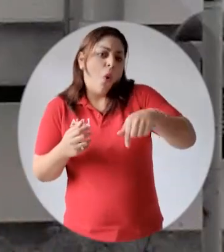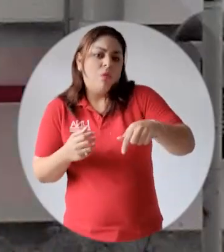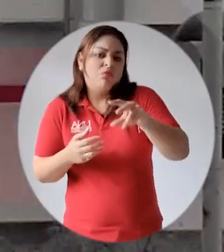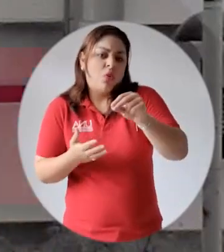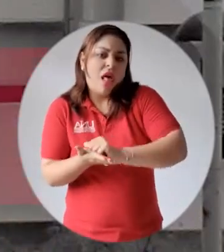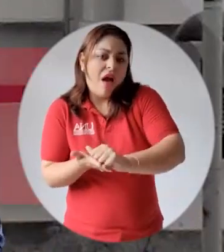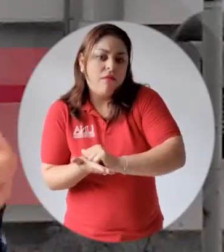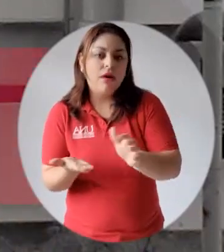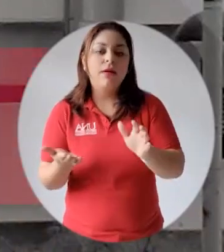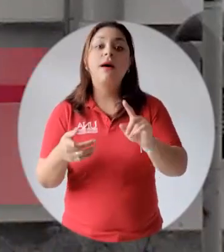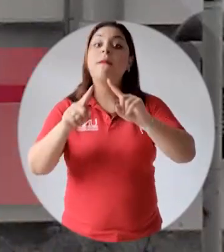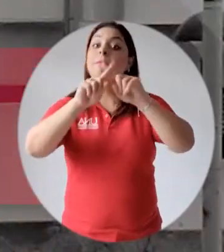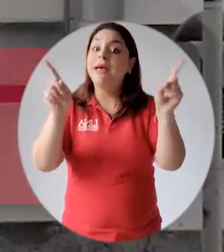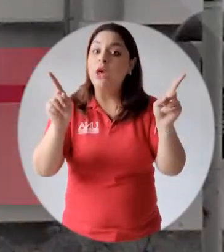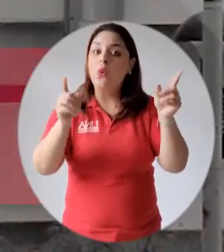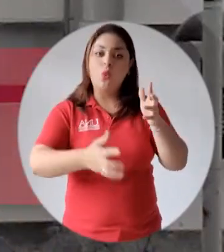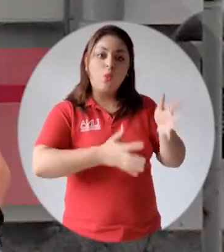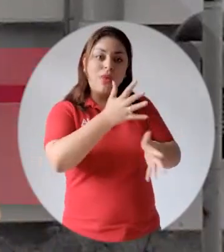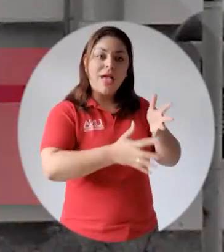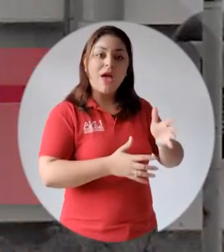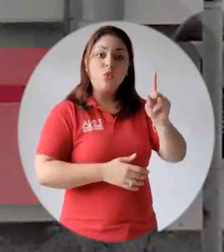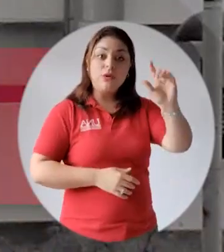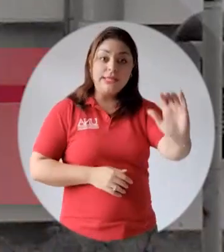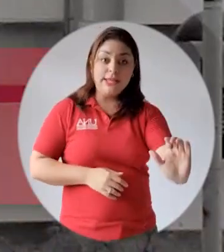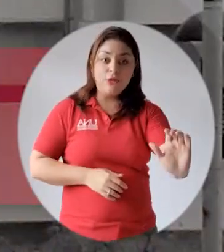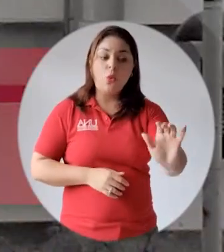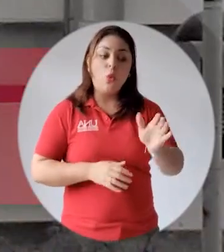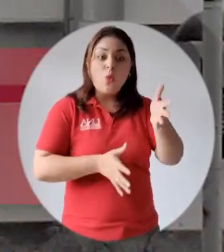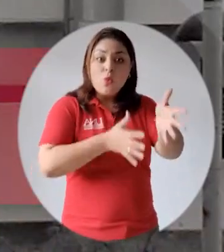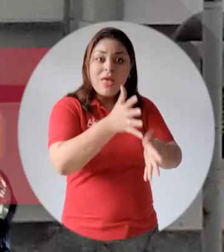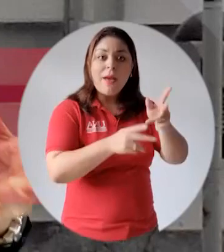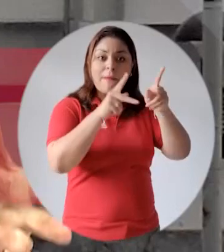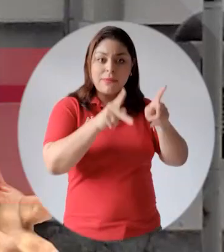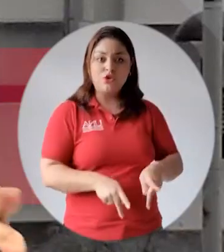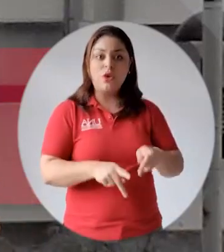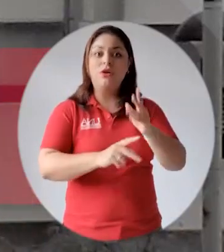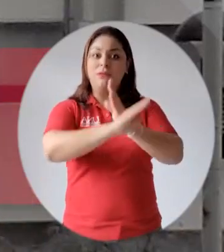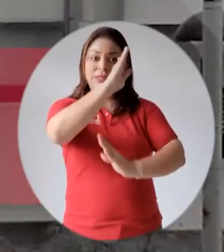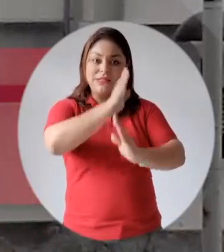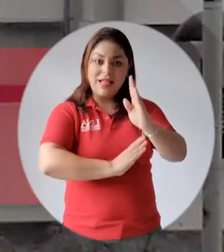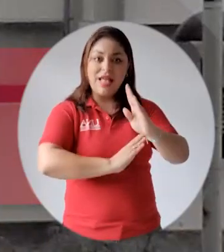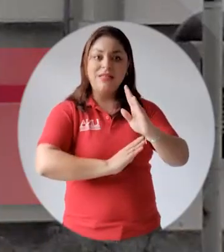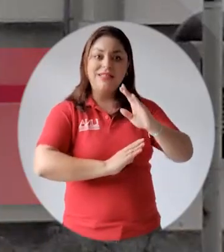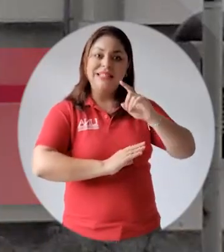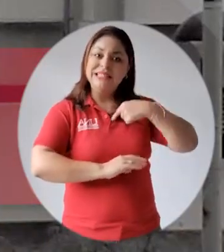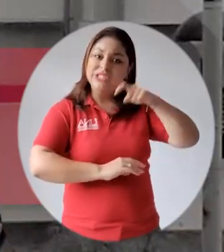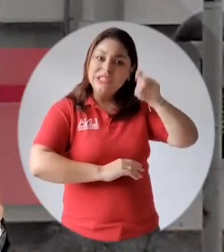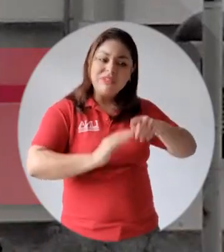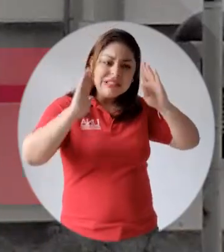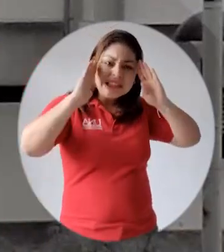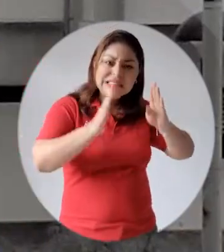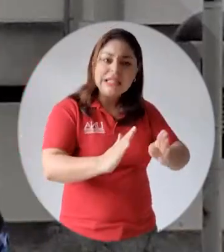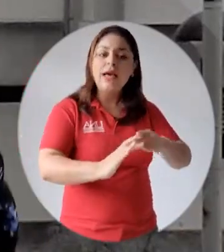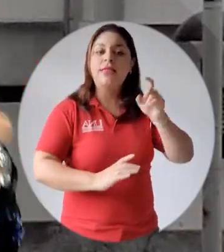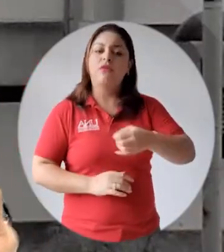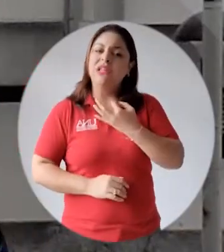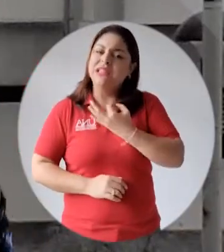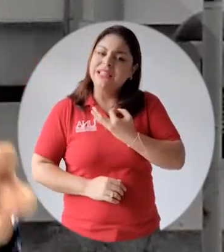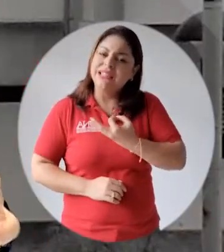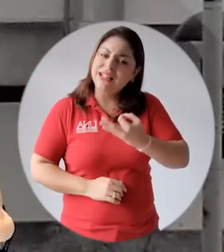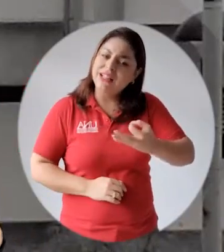del 2017, ¿verdad?, donde agregamos esta población de 12 a 65 años que también ocupan un cuidado, ¿verdad?